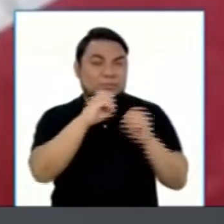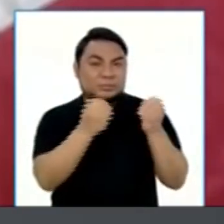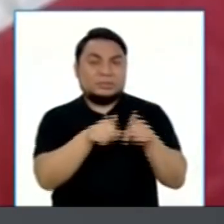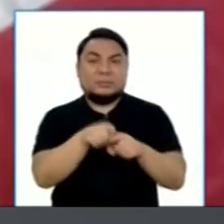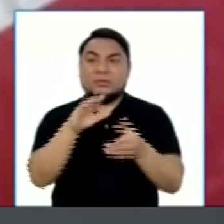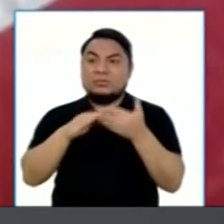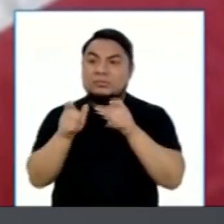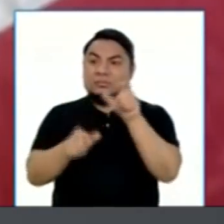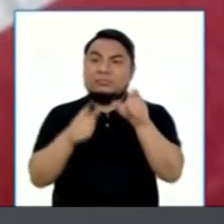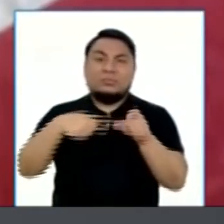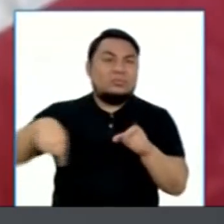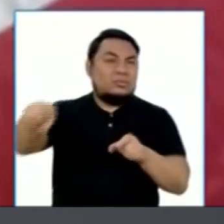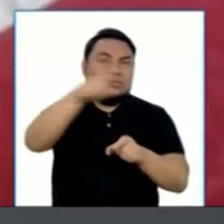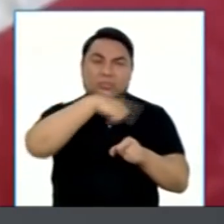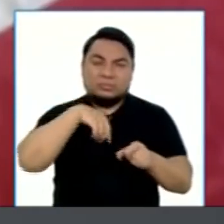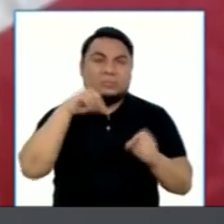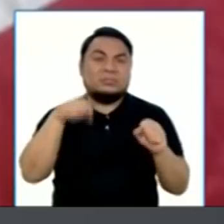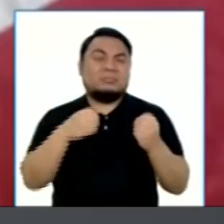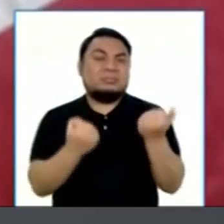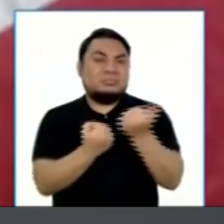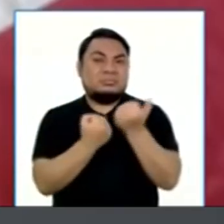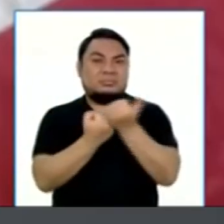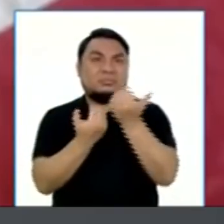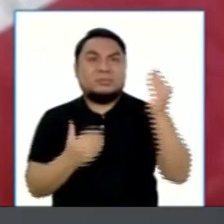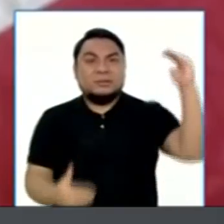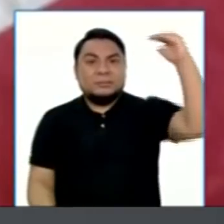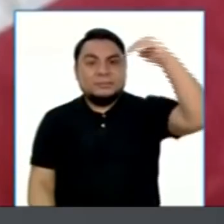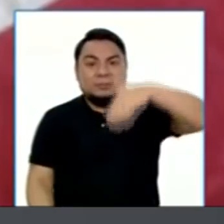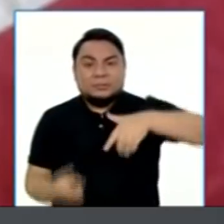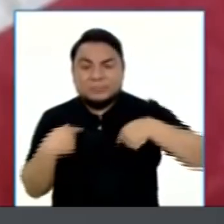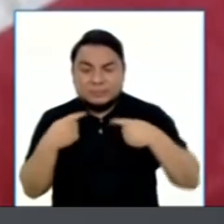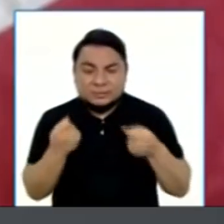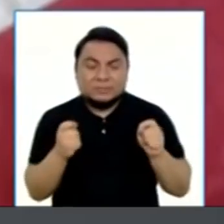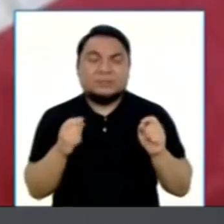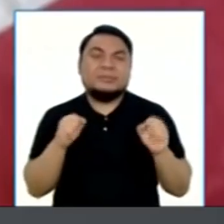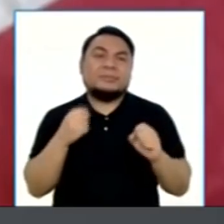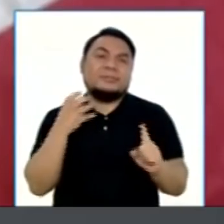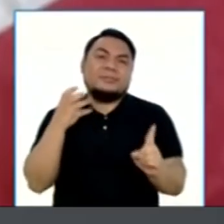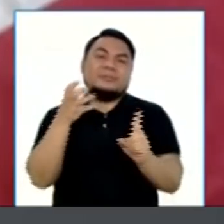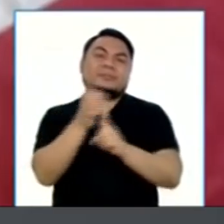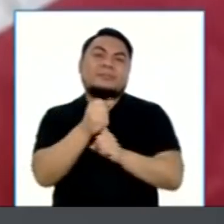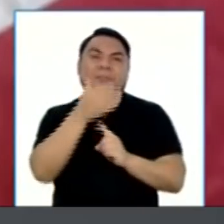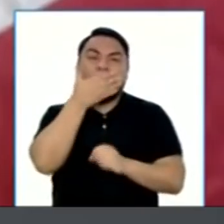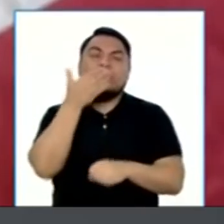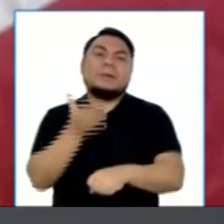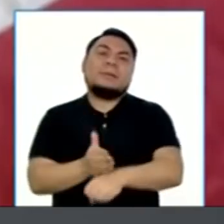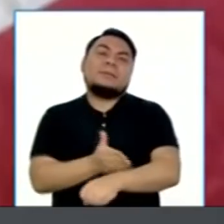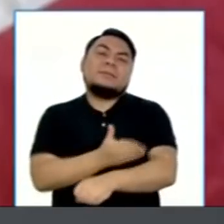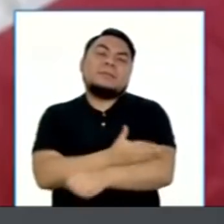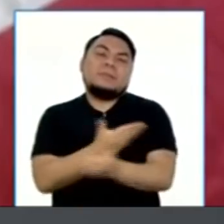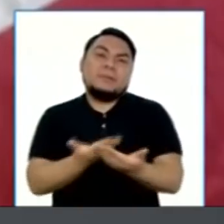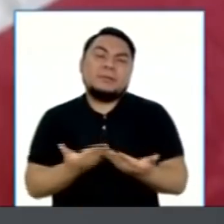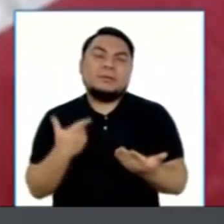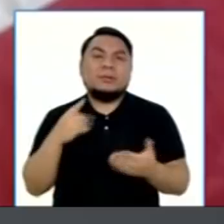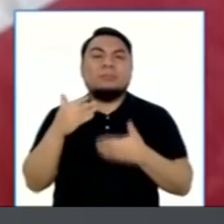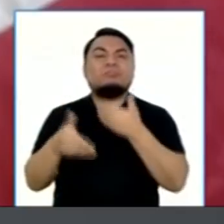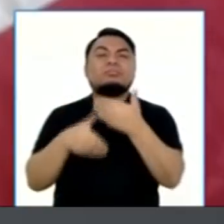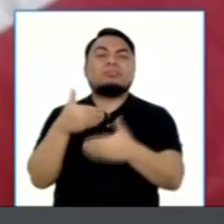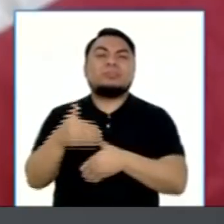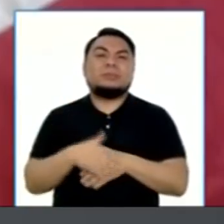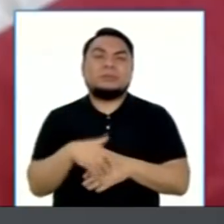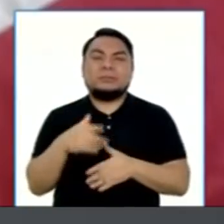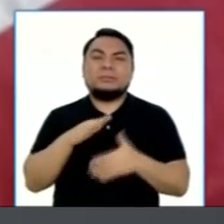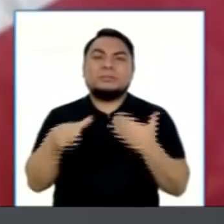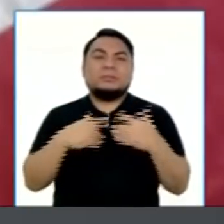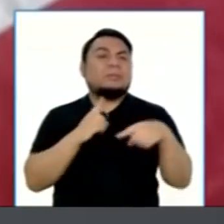la población. Todos, con este esfuerzo, estamos logrando mejorar la evolución